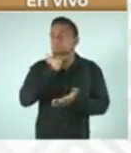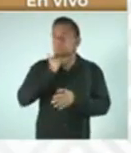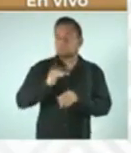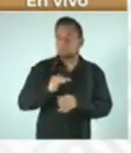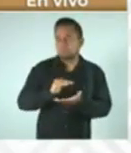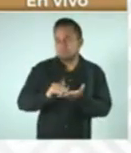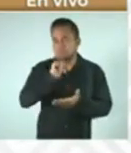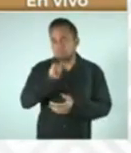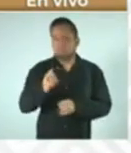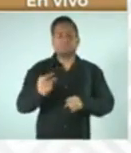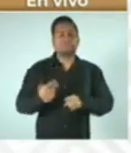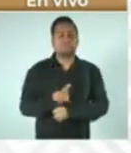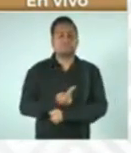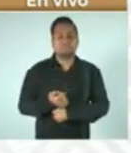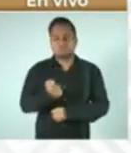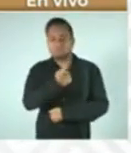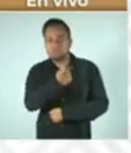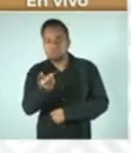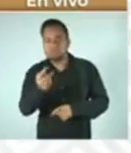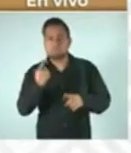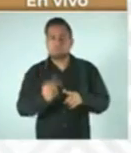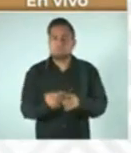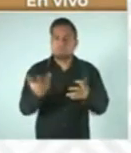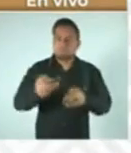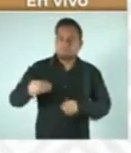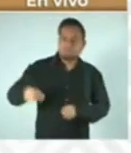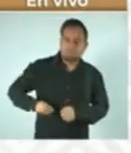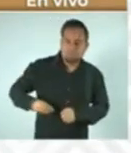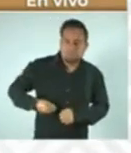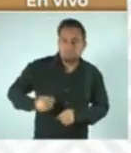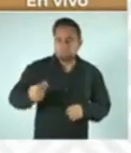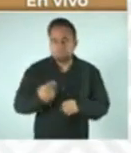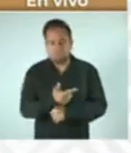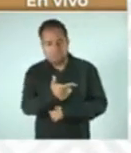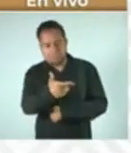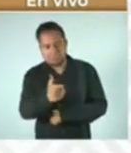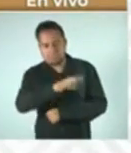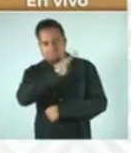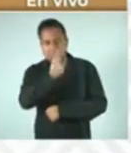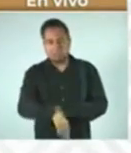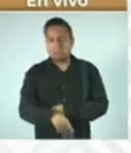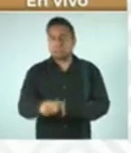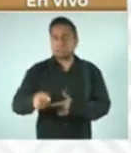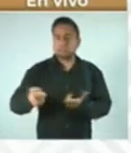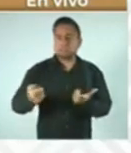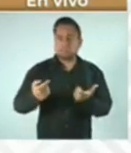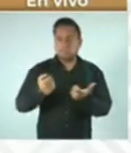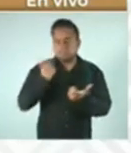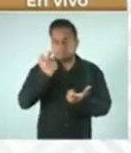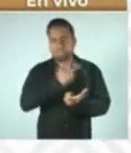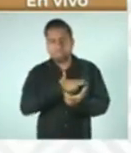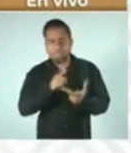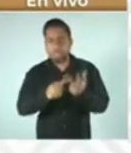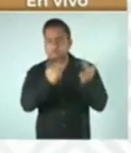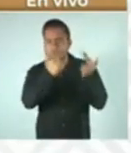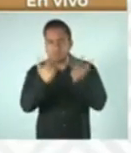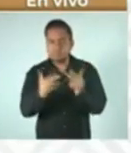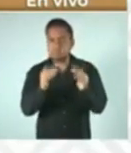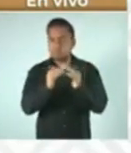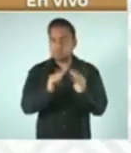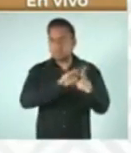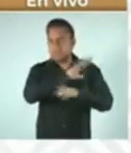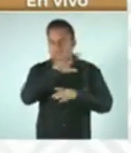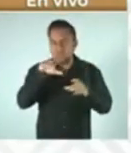que quienes hayan cometido los delitos de homicidio, lesiones, daños en propiedad